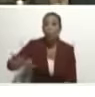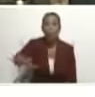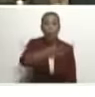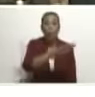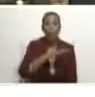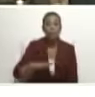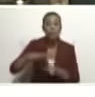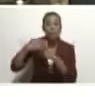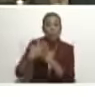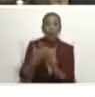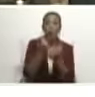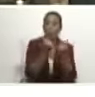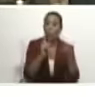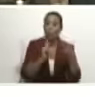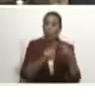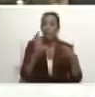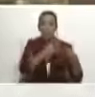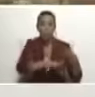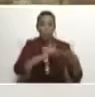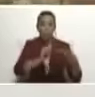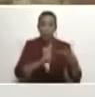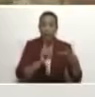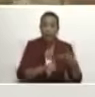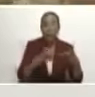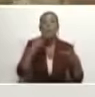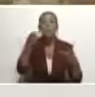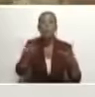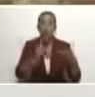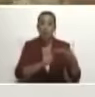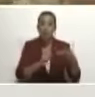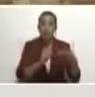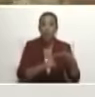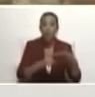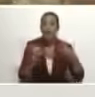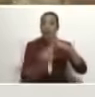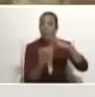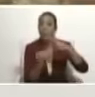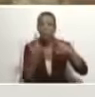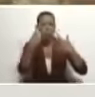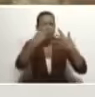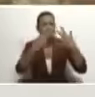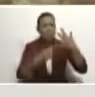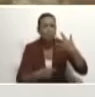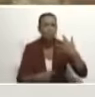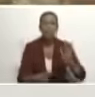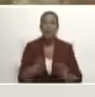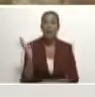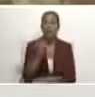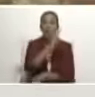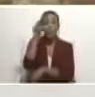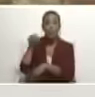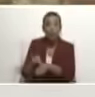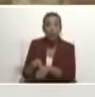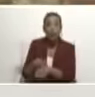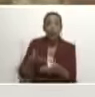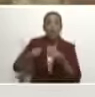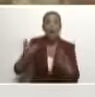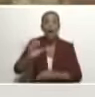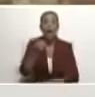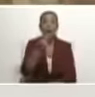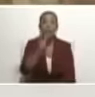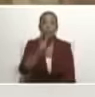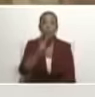frentes: económico, social, político, institucional. La Asamblea Nacional aportó